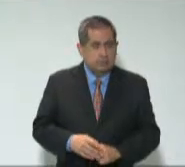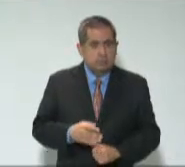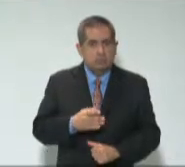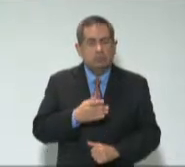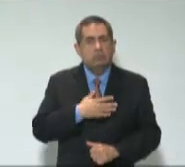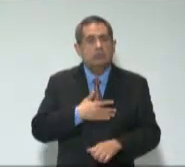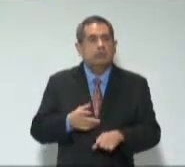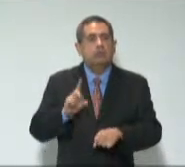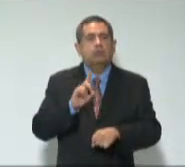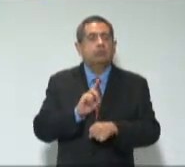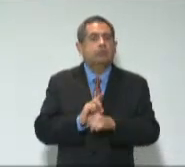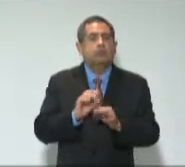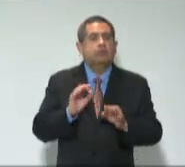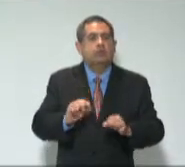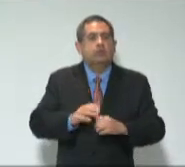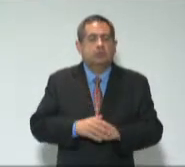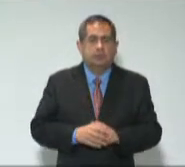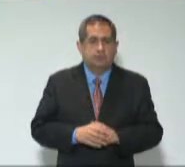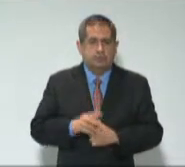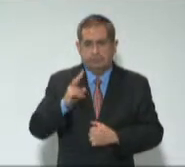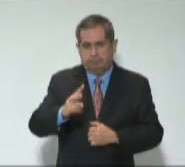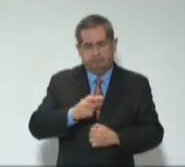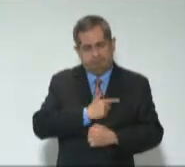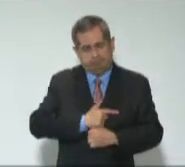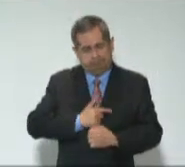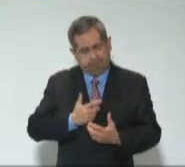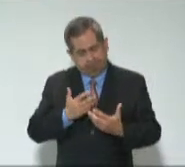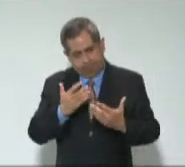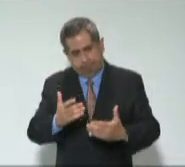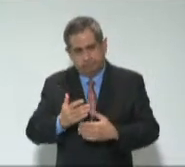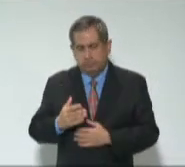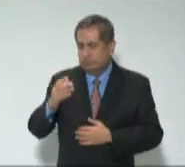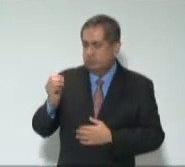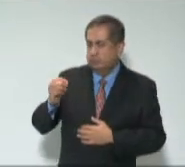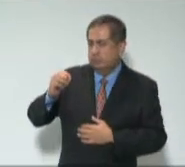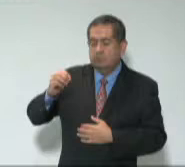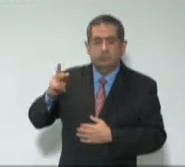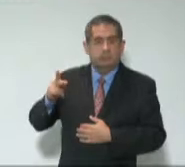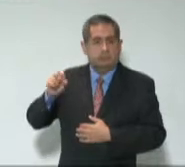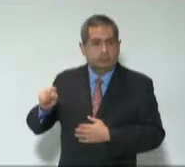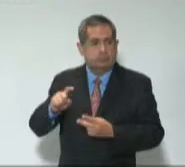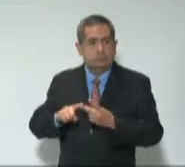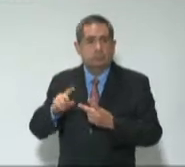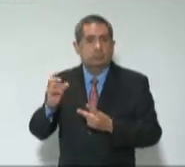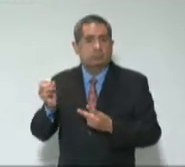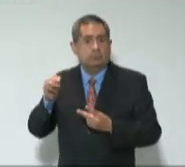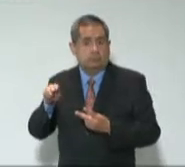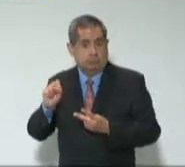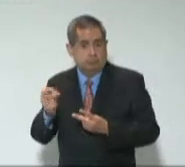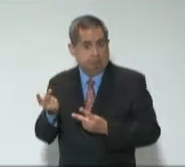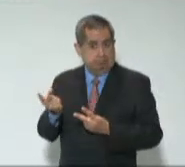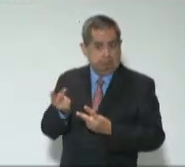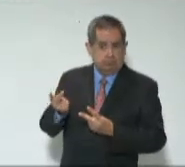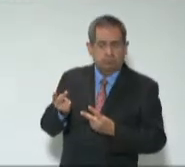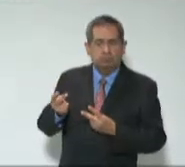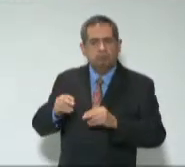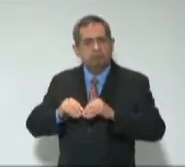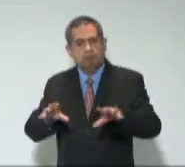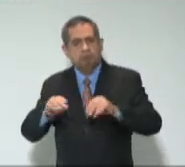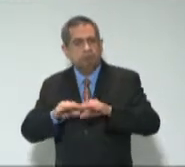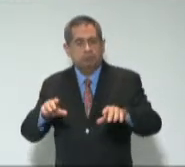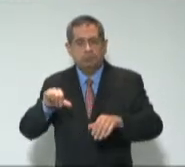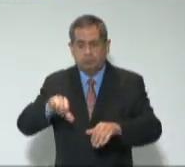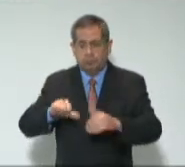es un gusto para la organización Panamericana de la salud y la Organización Mundial de la Salud poder estar esta